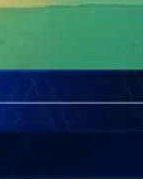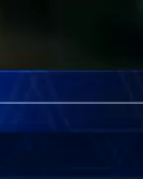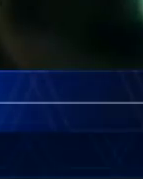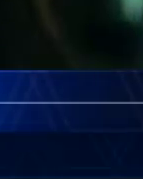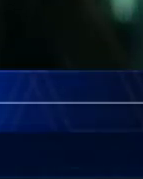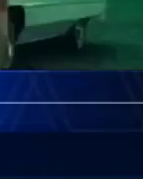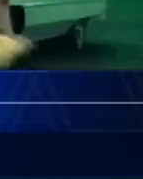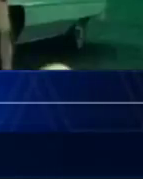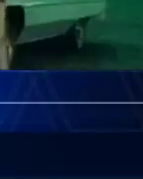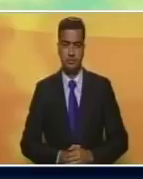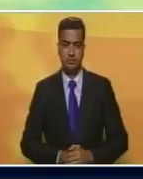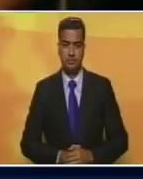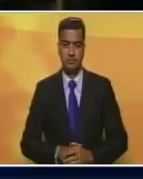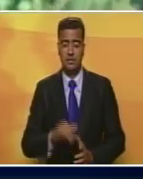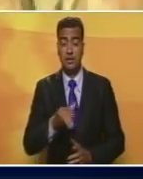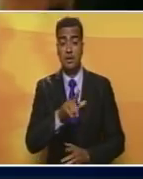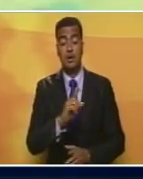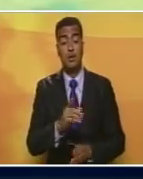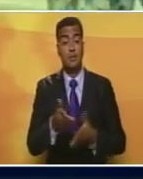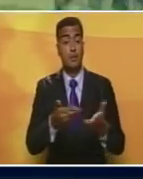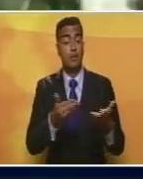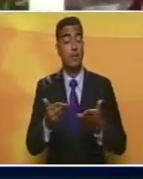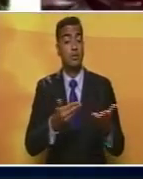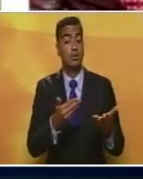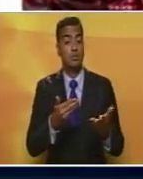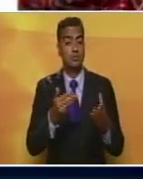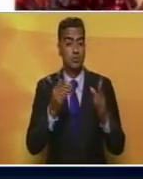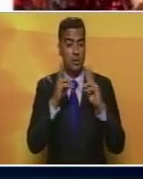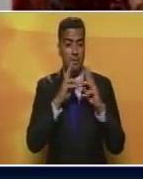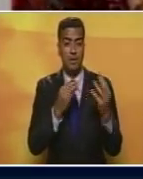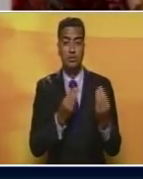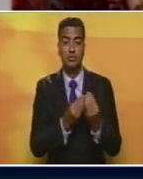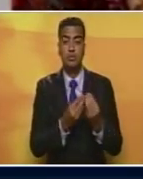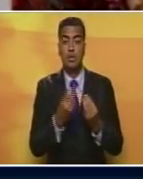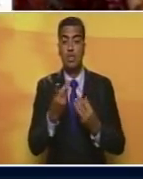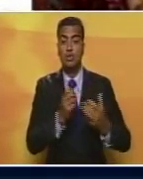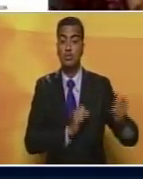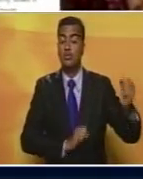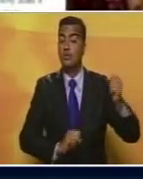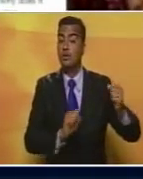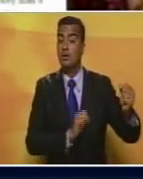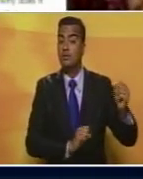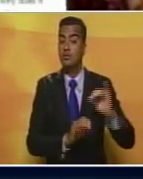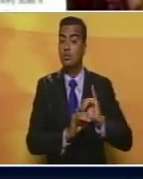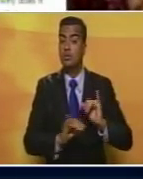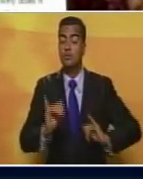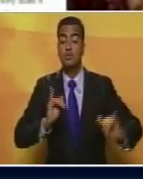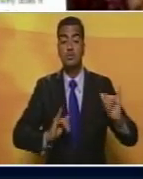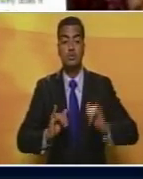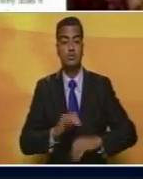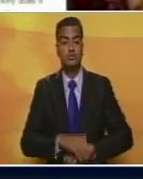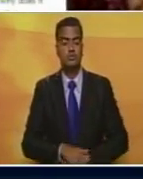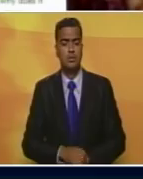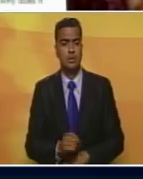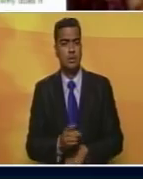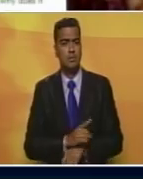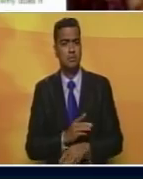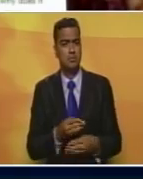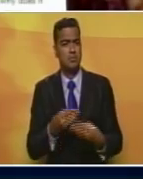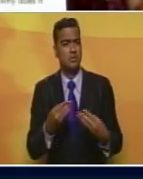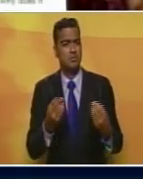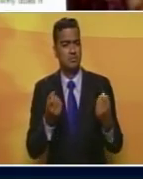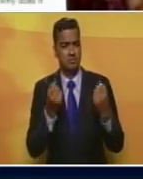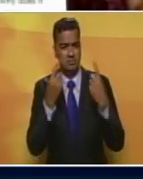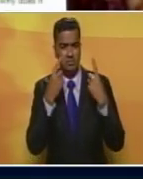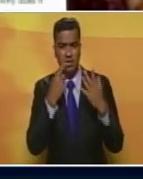Hola, ¿qué tal amigos? Soy Carelis Cuadros y esto es Estrenos y Estrellas. Iniciamos las noticias del mundo del espectáculo con Jennifer López. La cantante tiene una doble